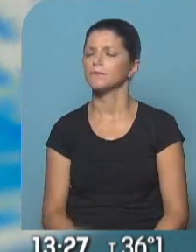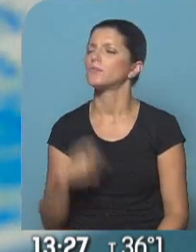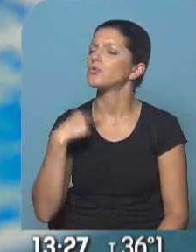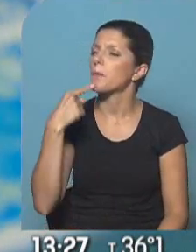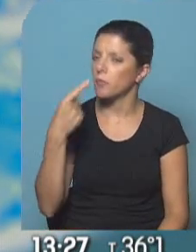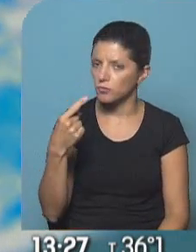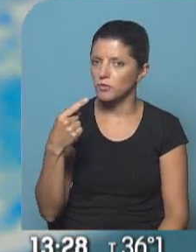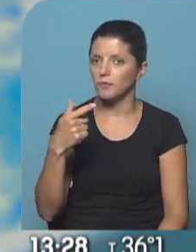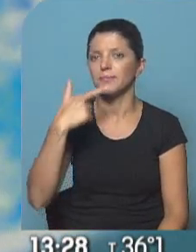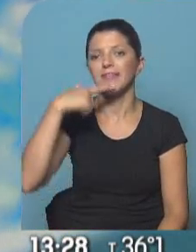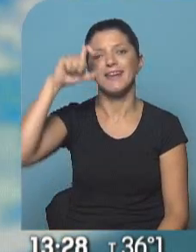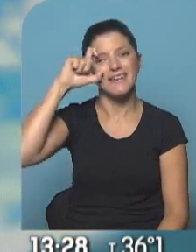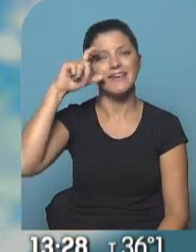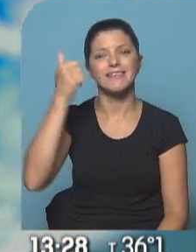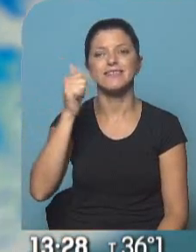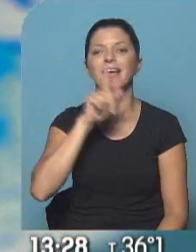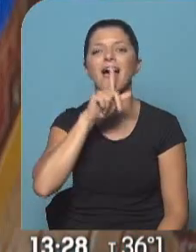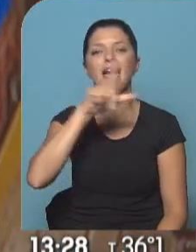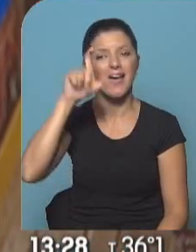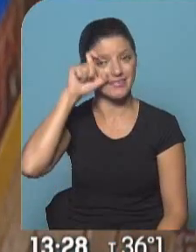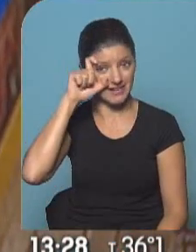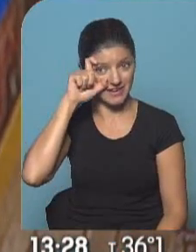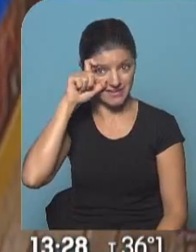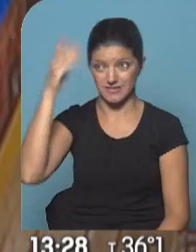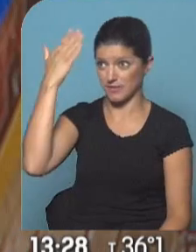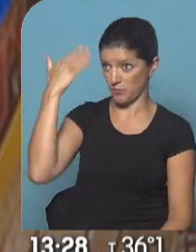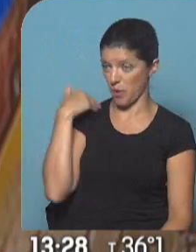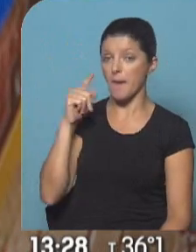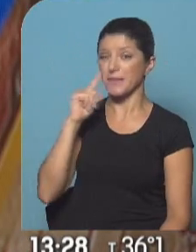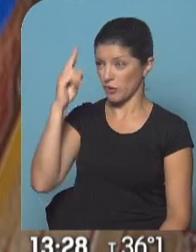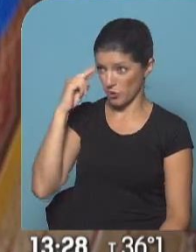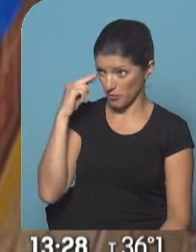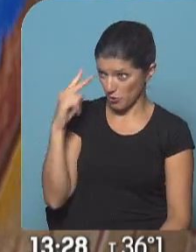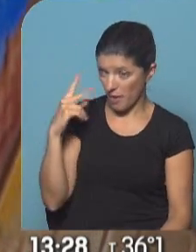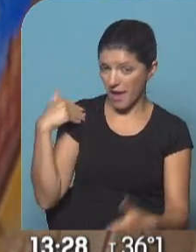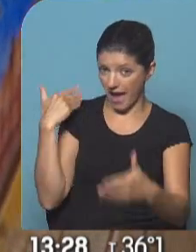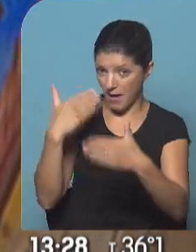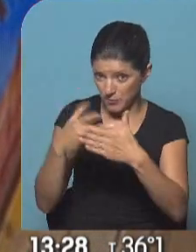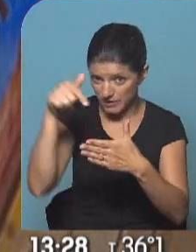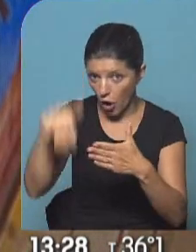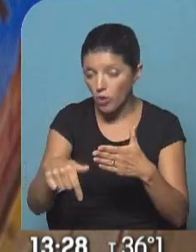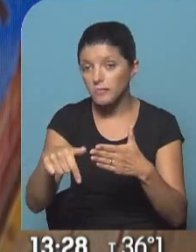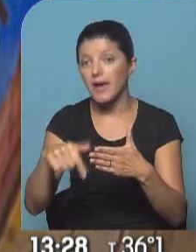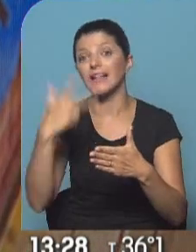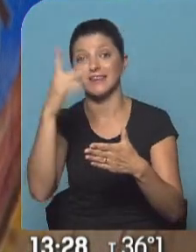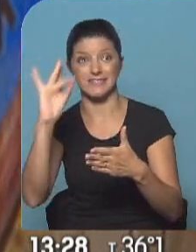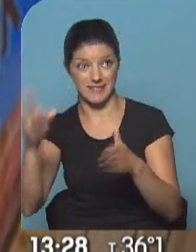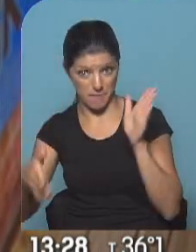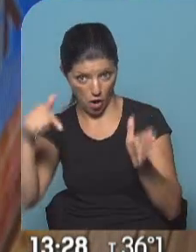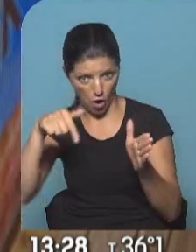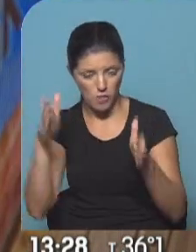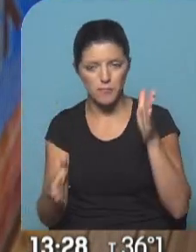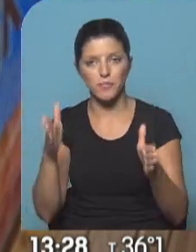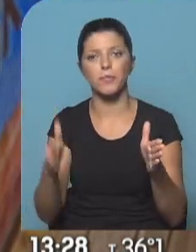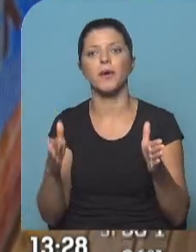Seattle para acá. Seattle 1999, del 29 de noviembre de ese año al 3 de diciembre se realizó